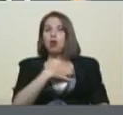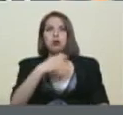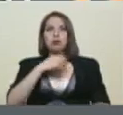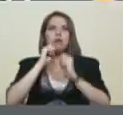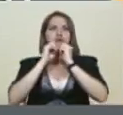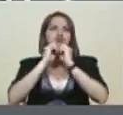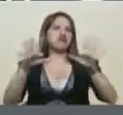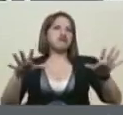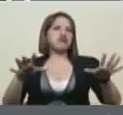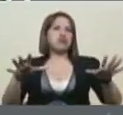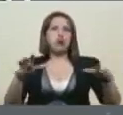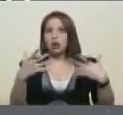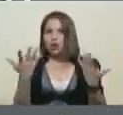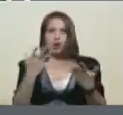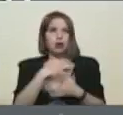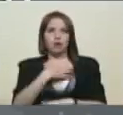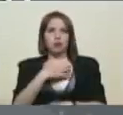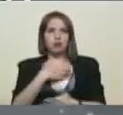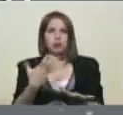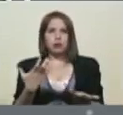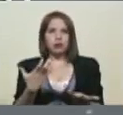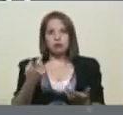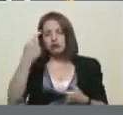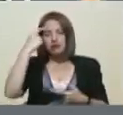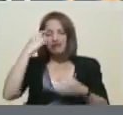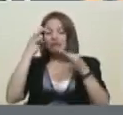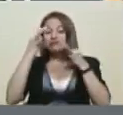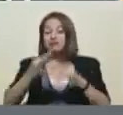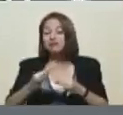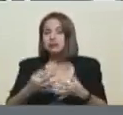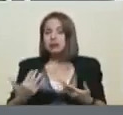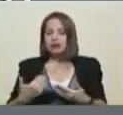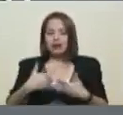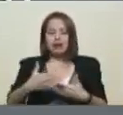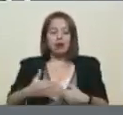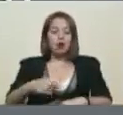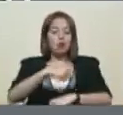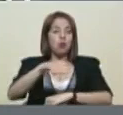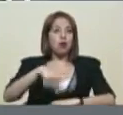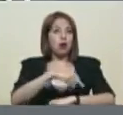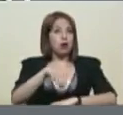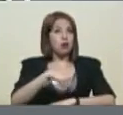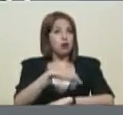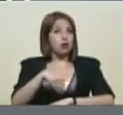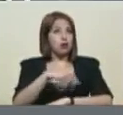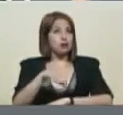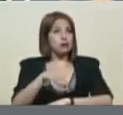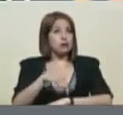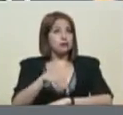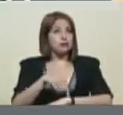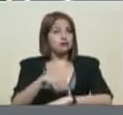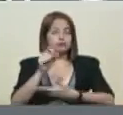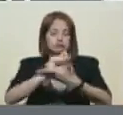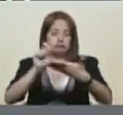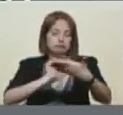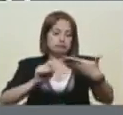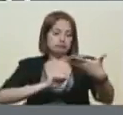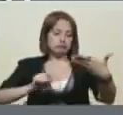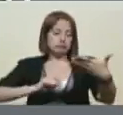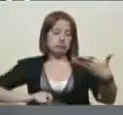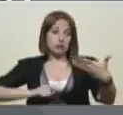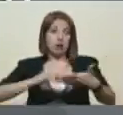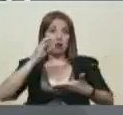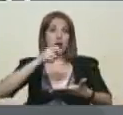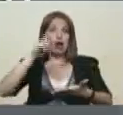podemos, frente a un hecho que ha ocurrido en apenas unas horas, donde las actas policiales